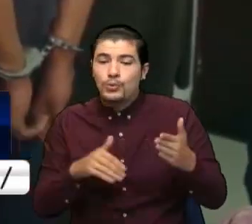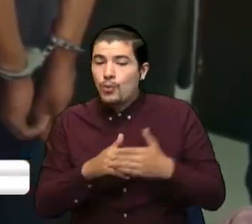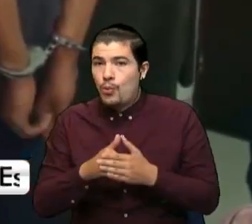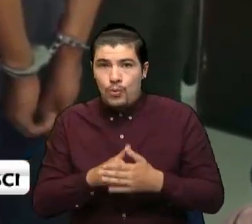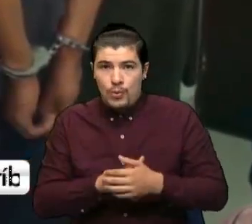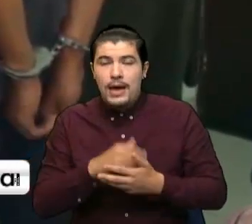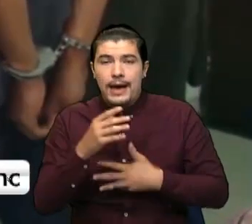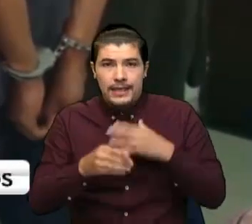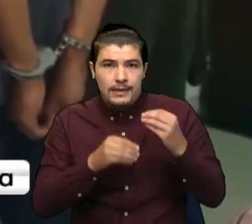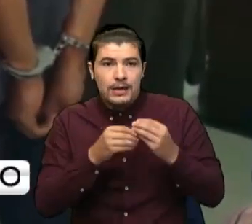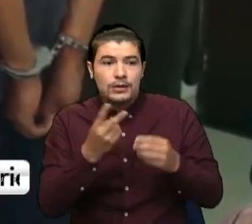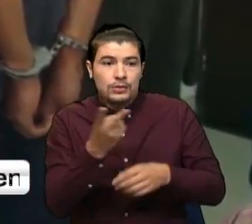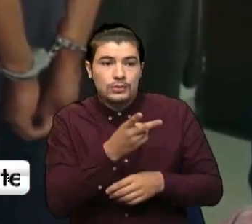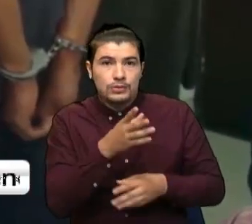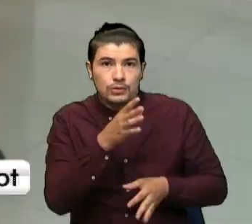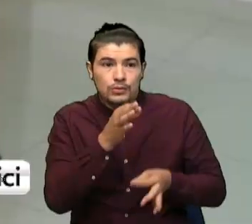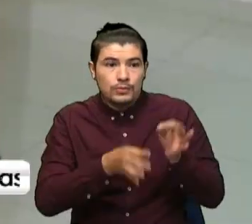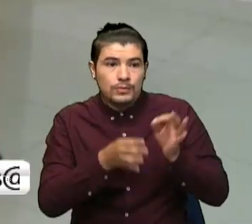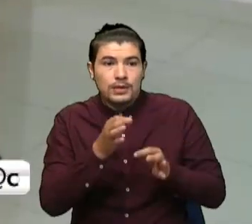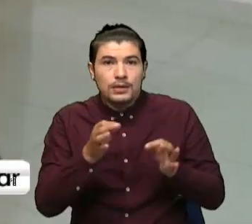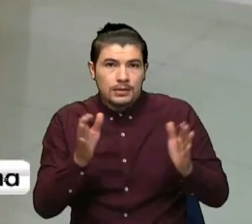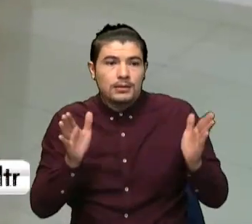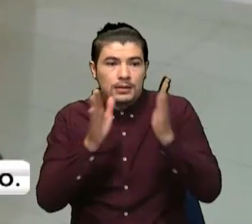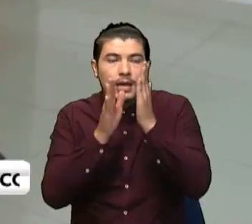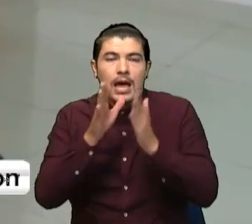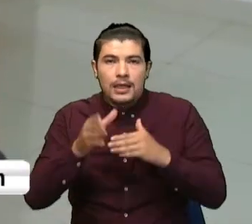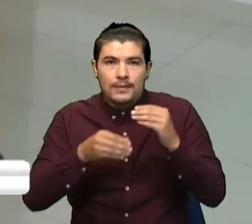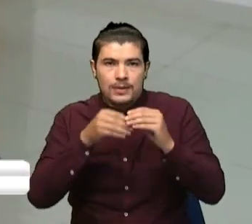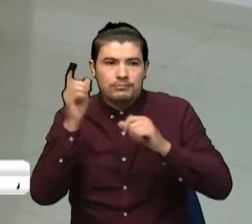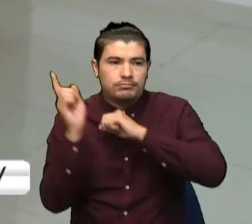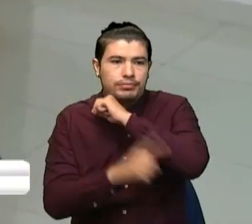ante un juez con función de control de garantías por el delito de hurto